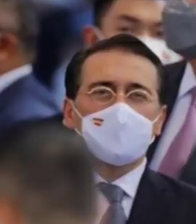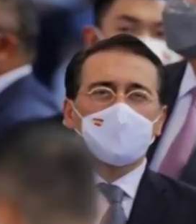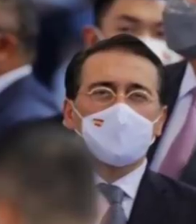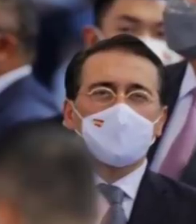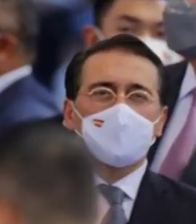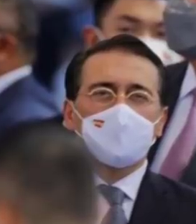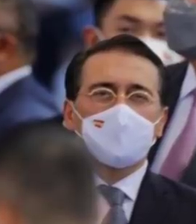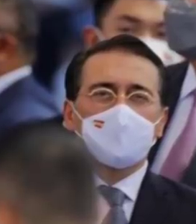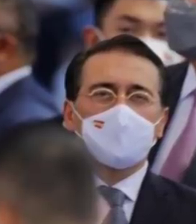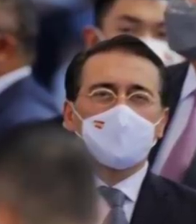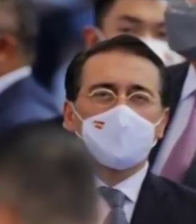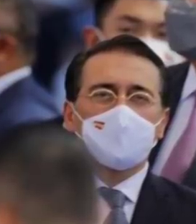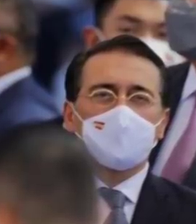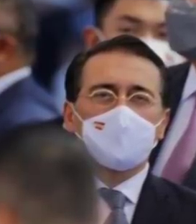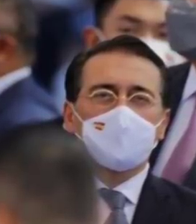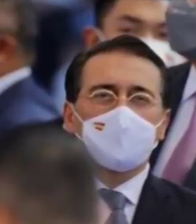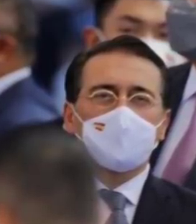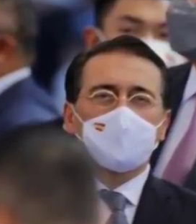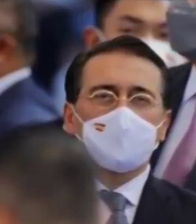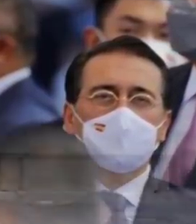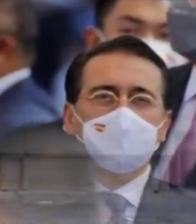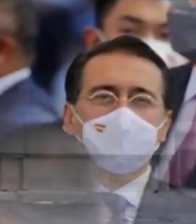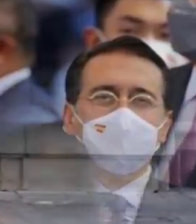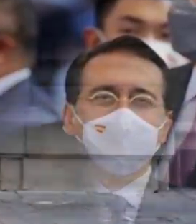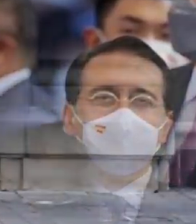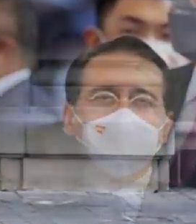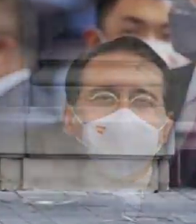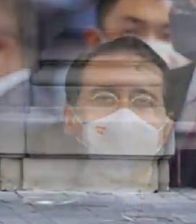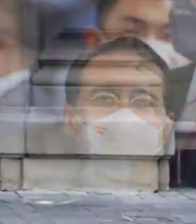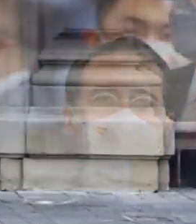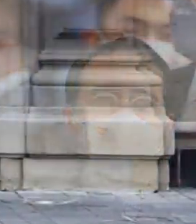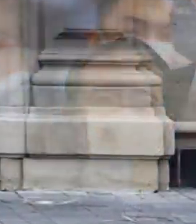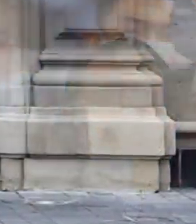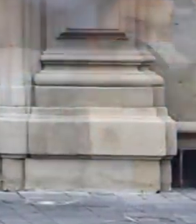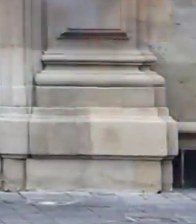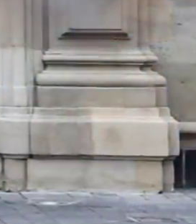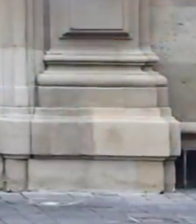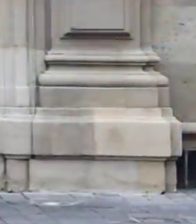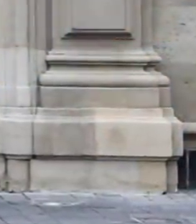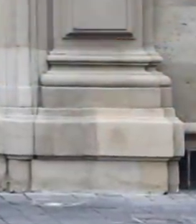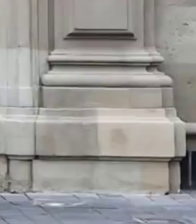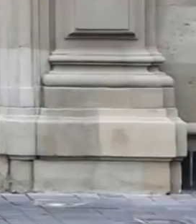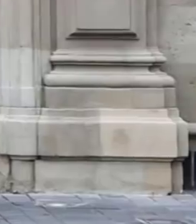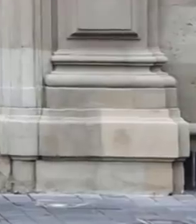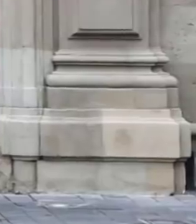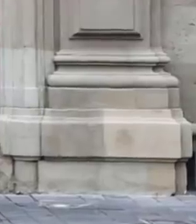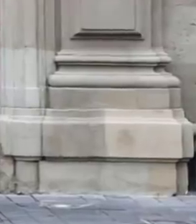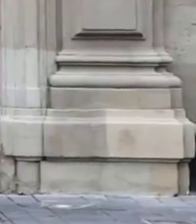respetarnos y que no nos vean como tierra de conquista. Más clarito, échale agua, ¿no?